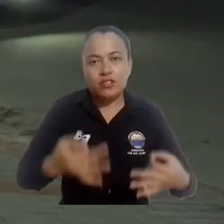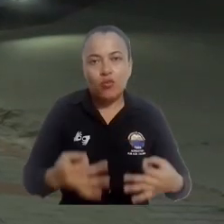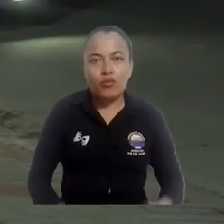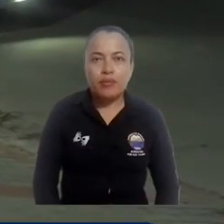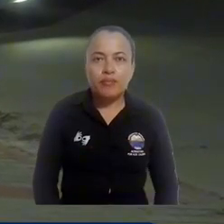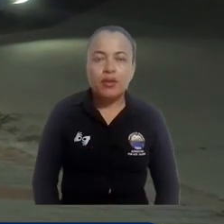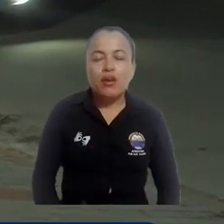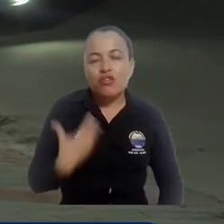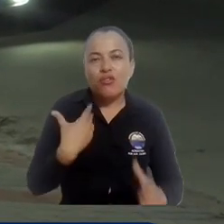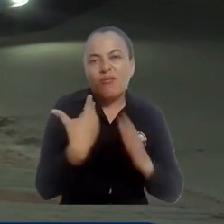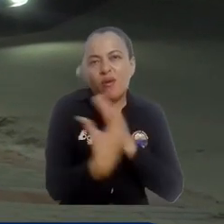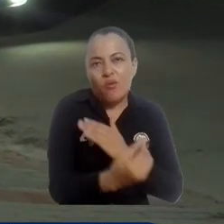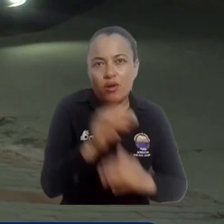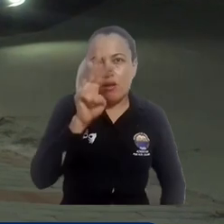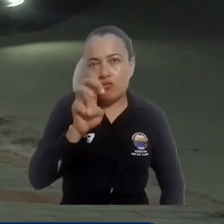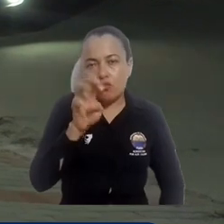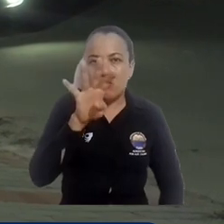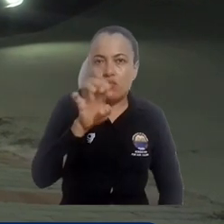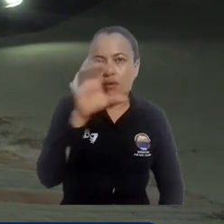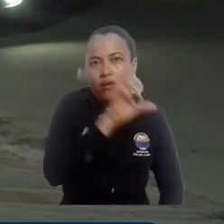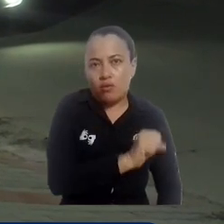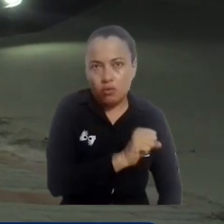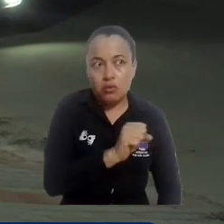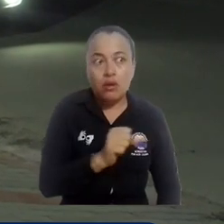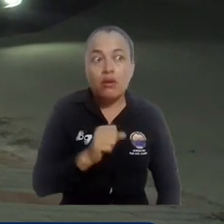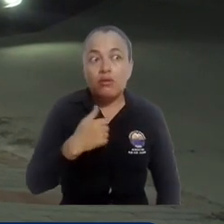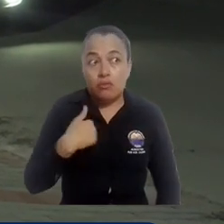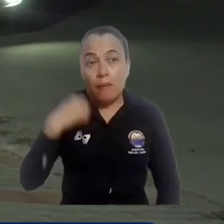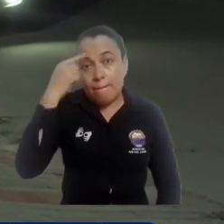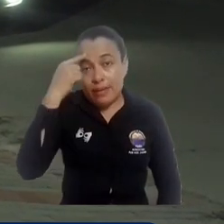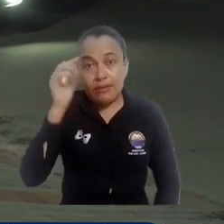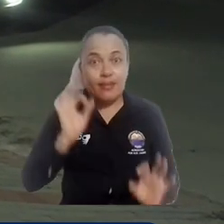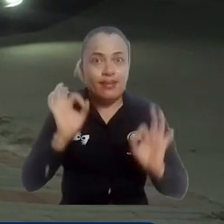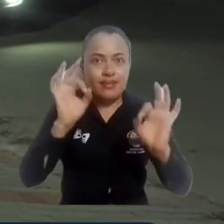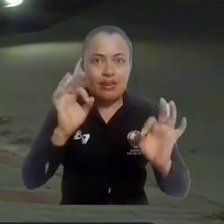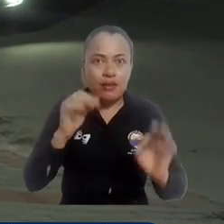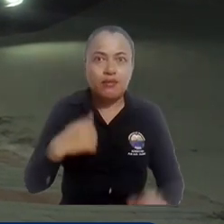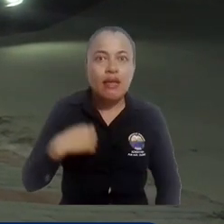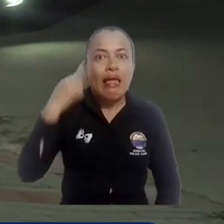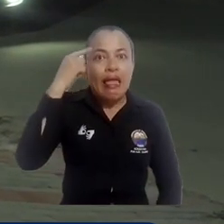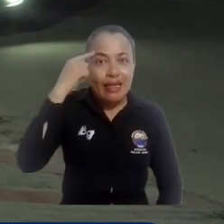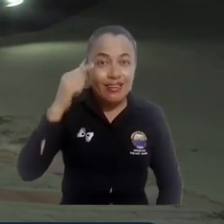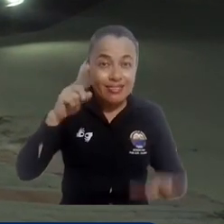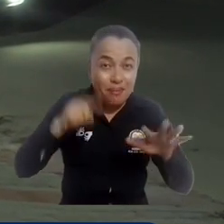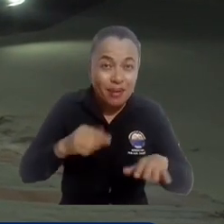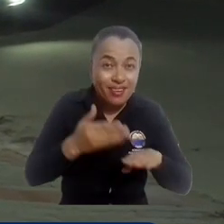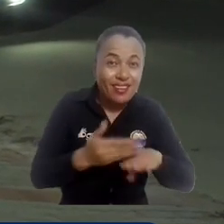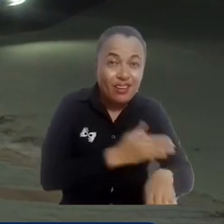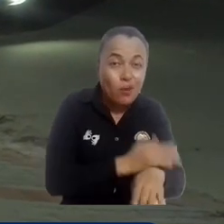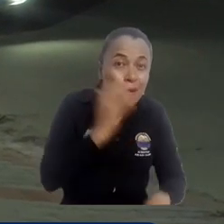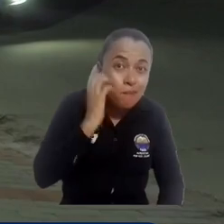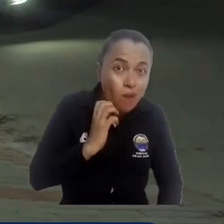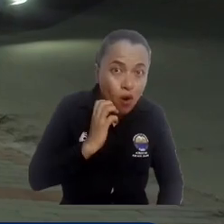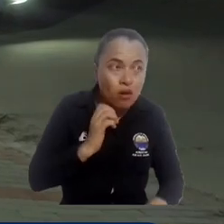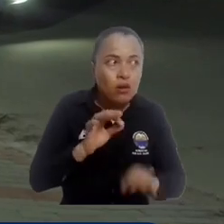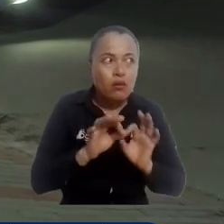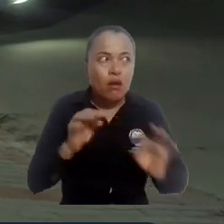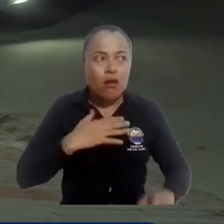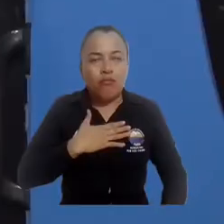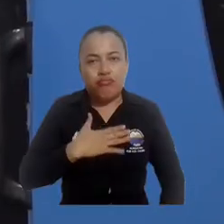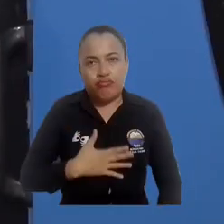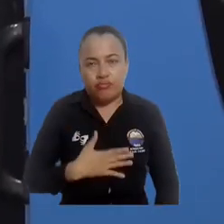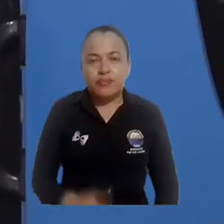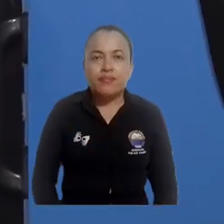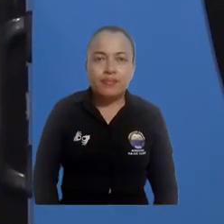salir 8 o 9 de la noche, entonces me parece excelente porque ya no estoy preocupada que me vuelva a pasar lo que me pasó el semestre